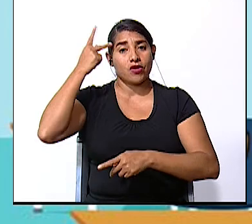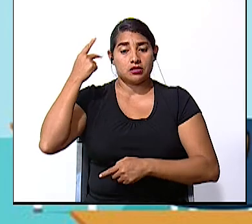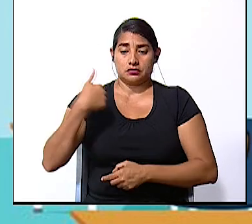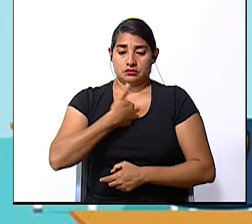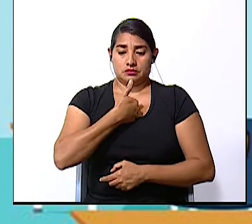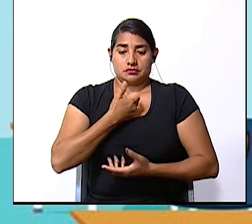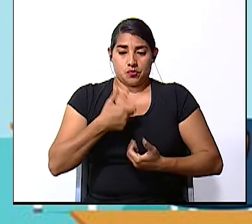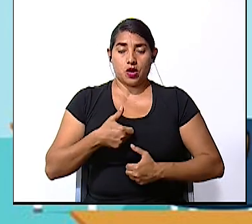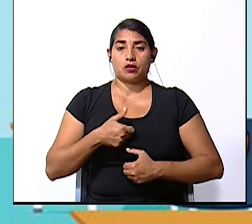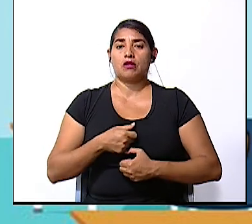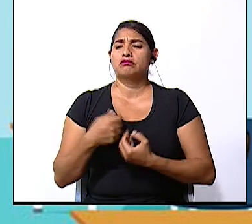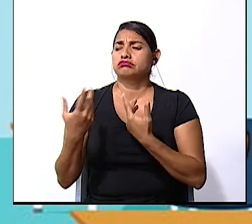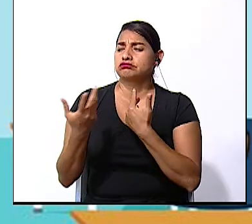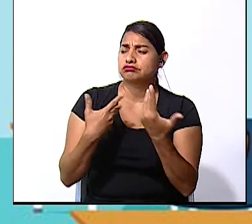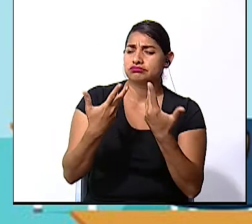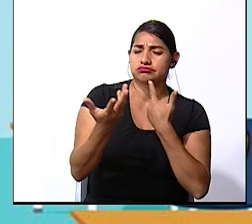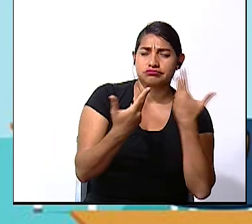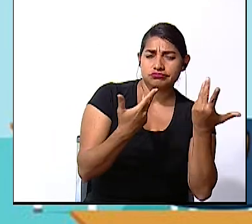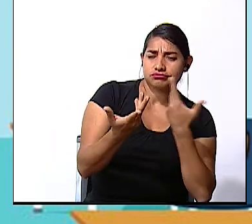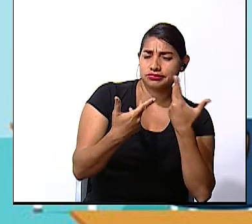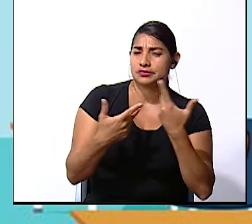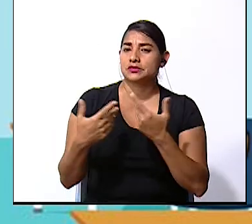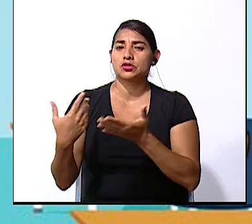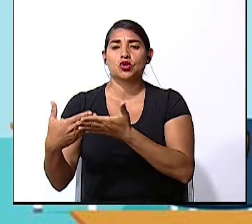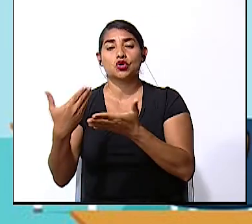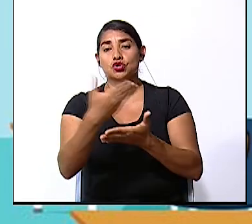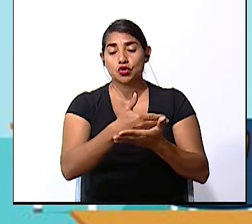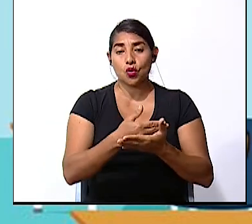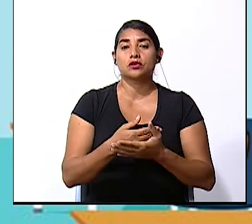Estas tertulias patrióticas